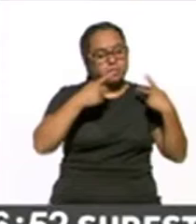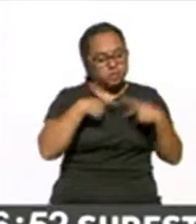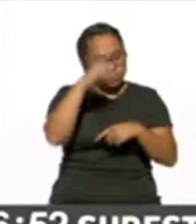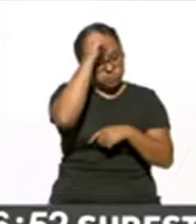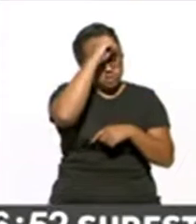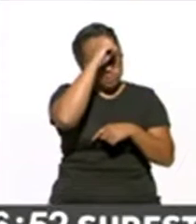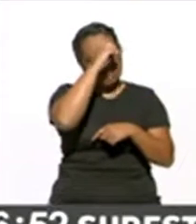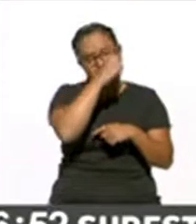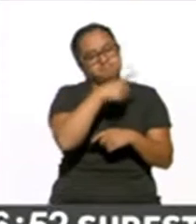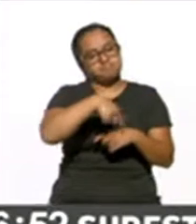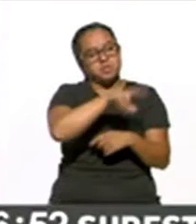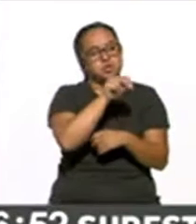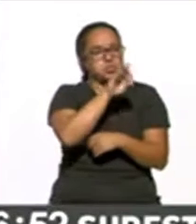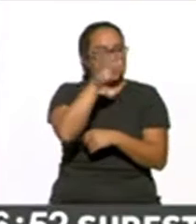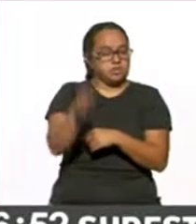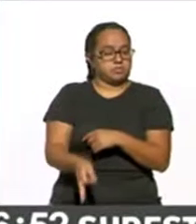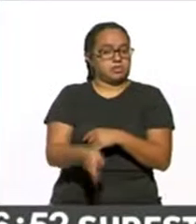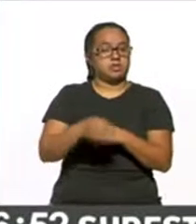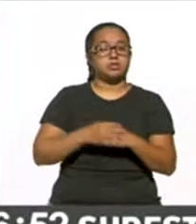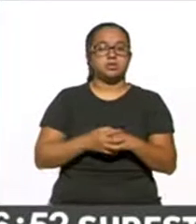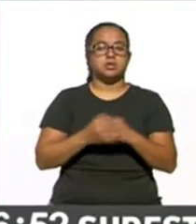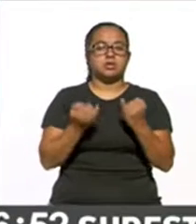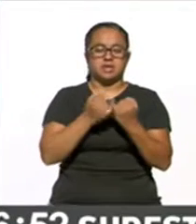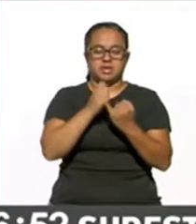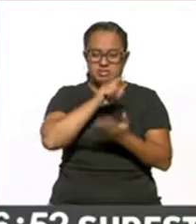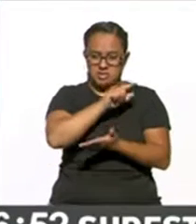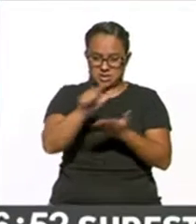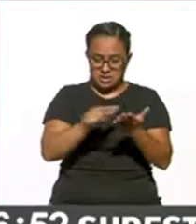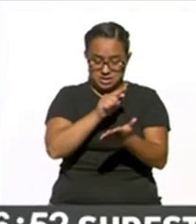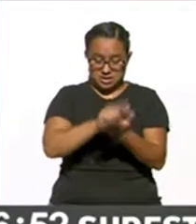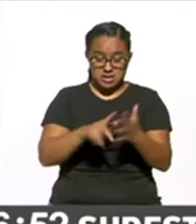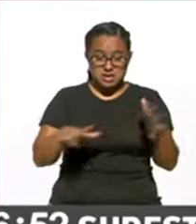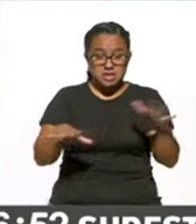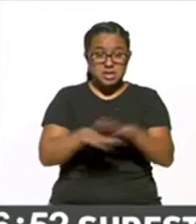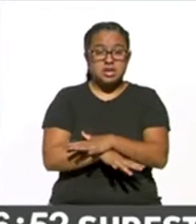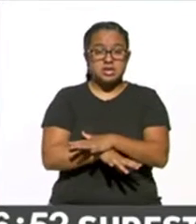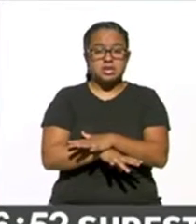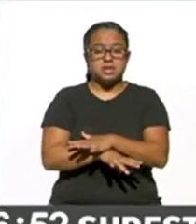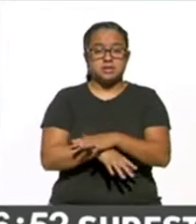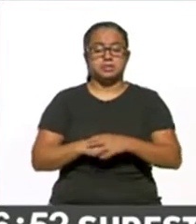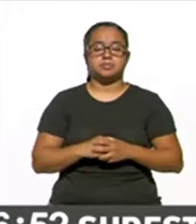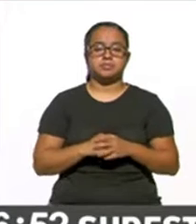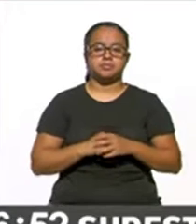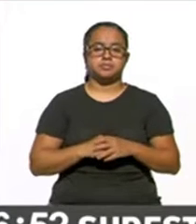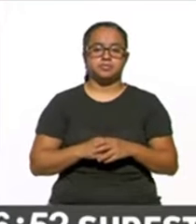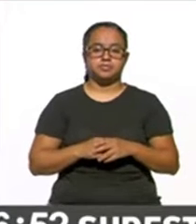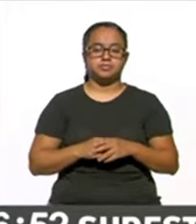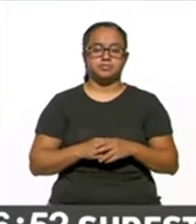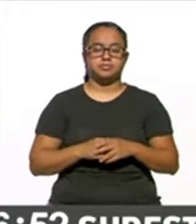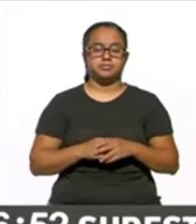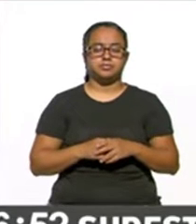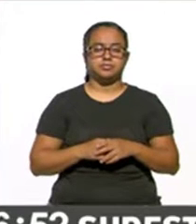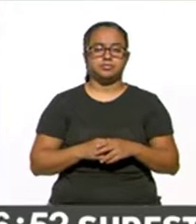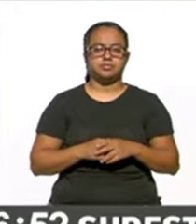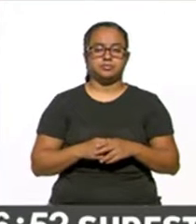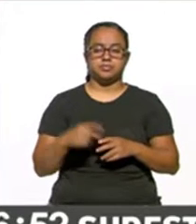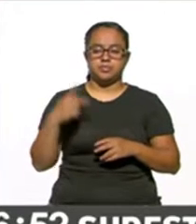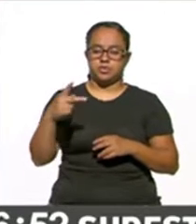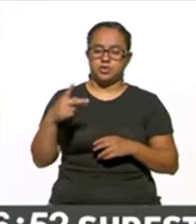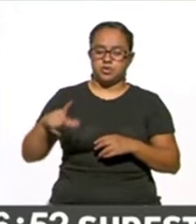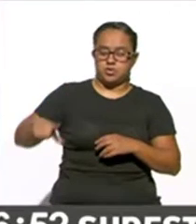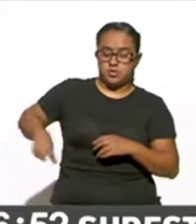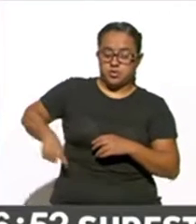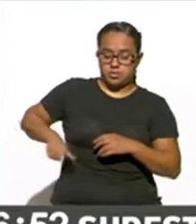veces cambian cuando ya cambia la ley, cambia la posición del Estado,